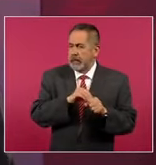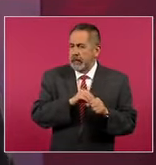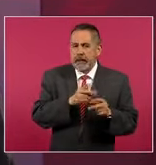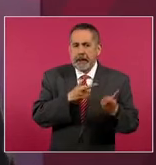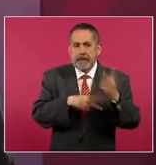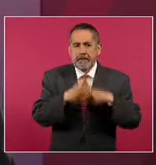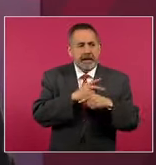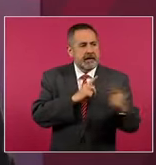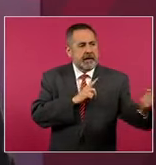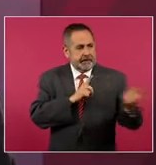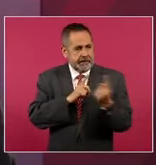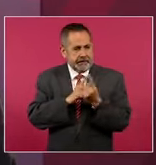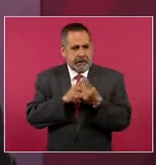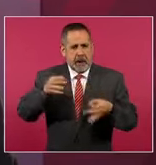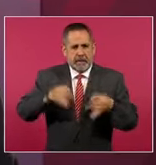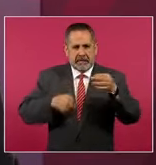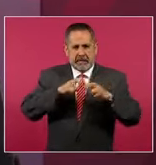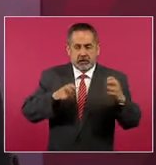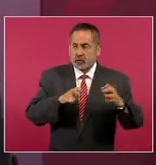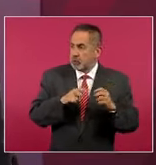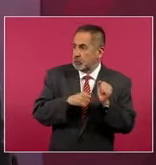los ministros,